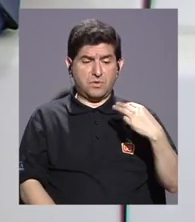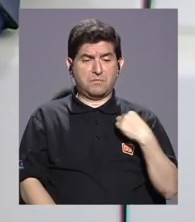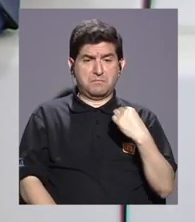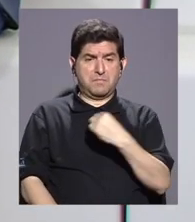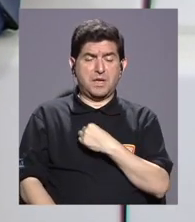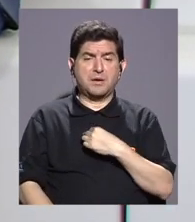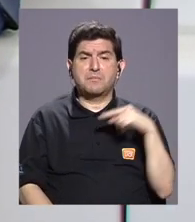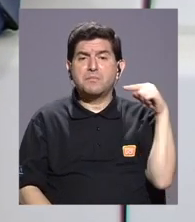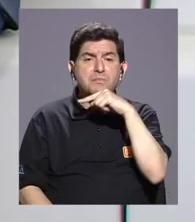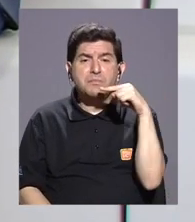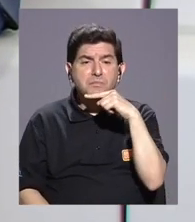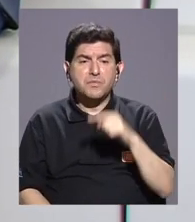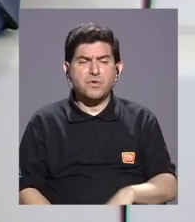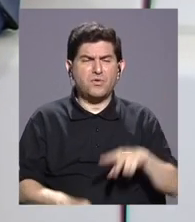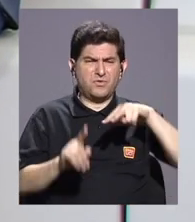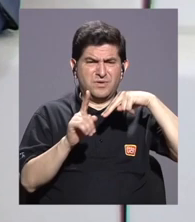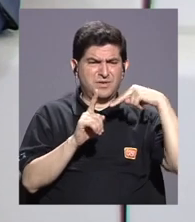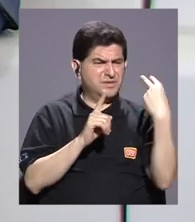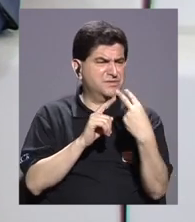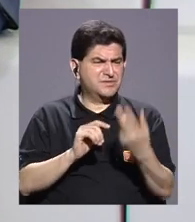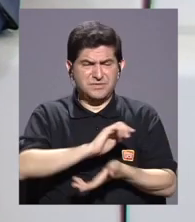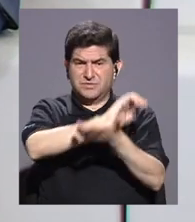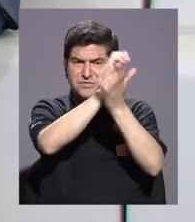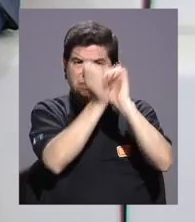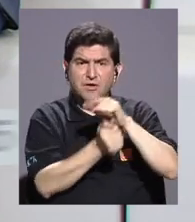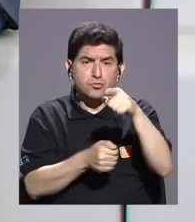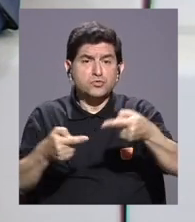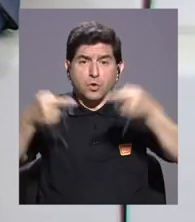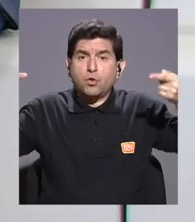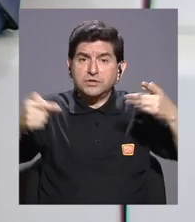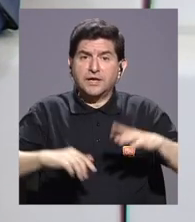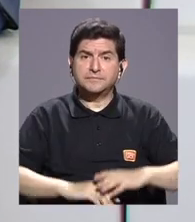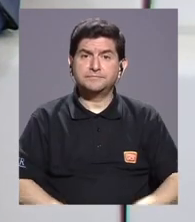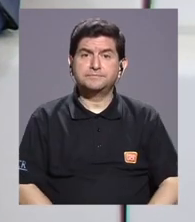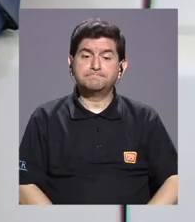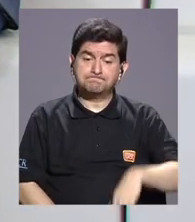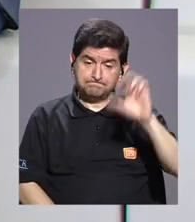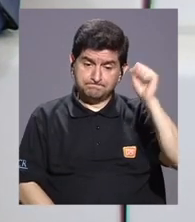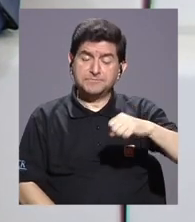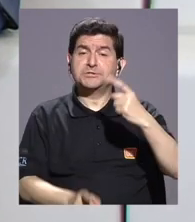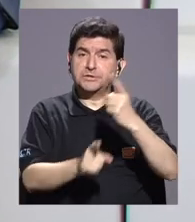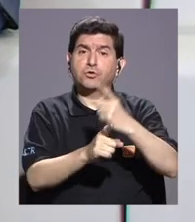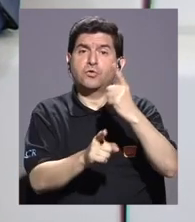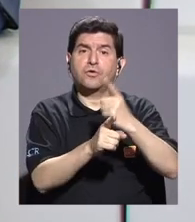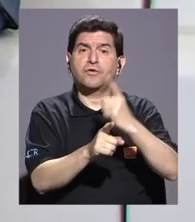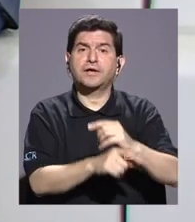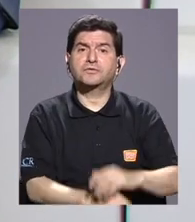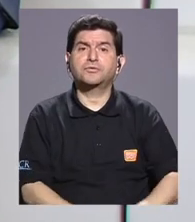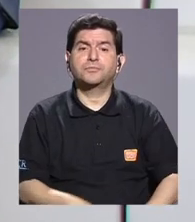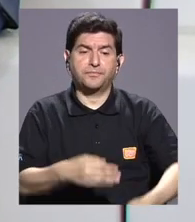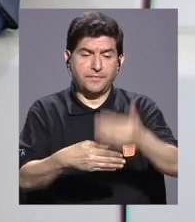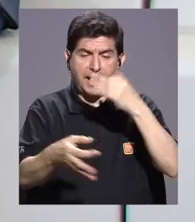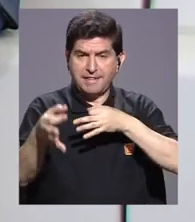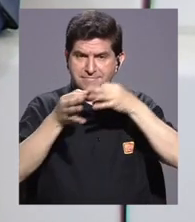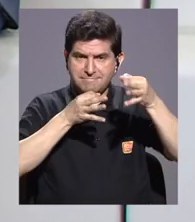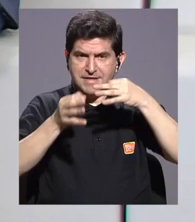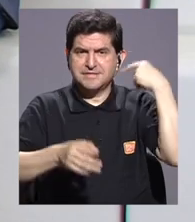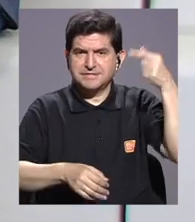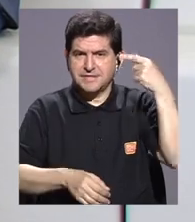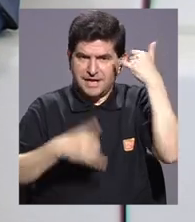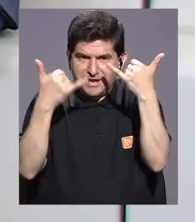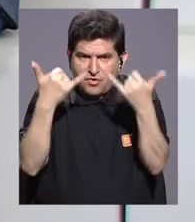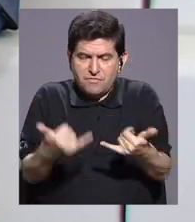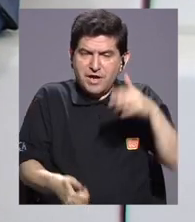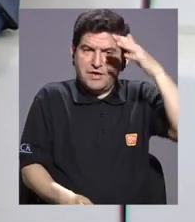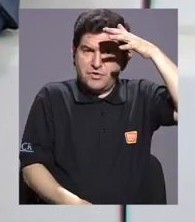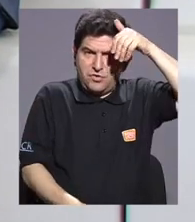Cristiana y ha planteado toda una perspectiva desde una reforma que usted se ha opuesto. Sí, efectivamente, como le decía antes, en el